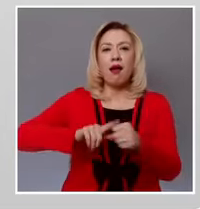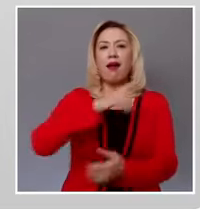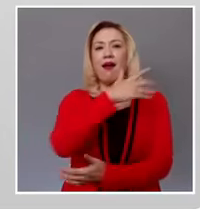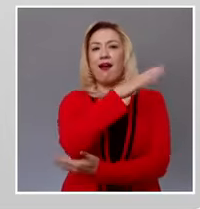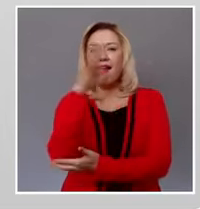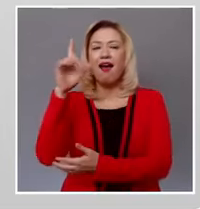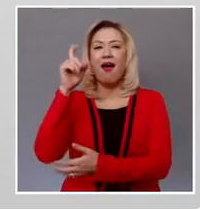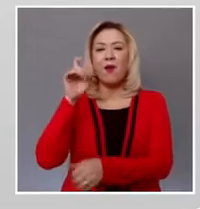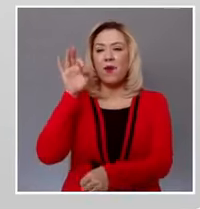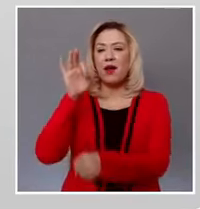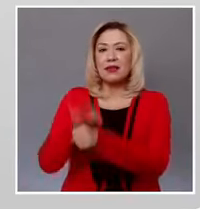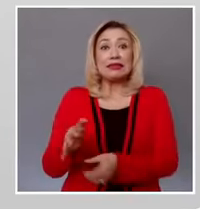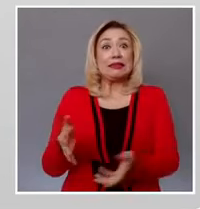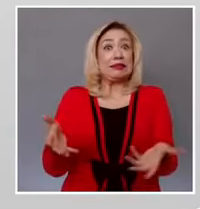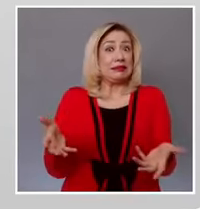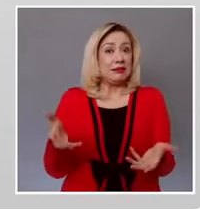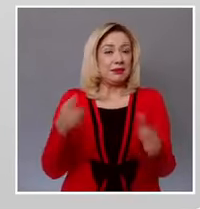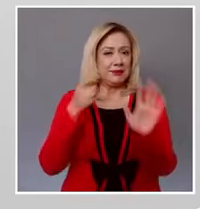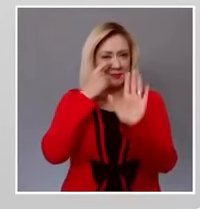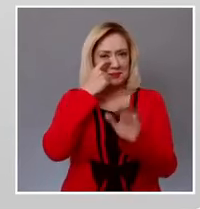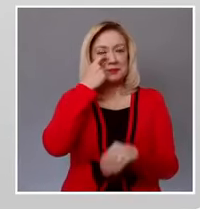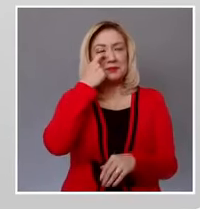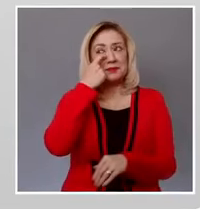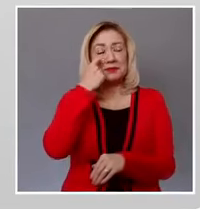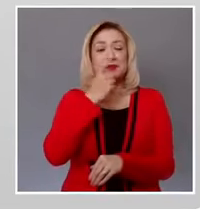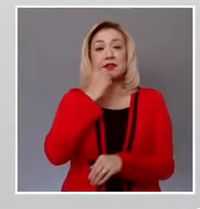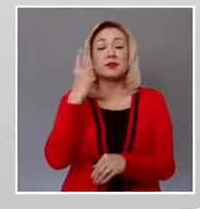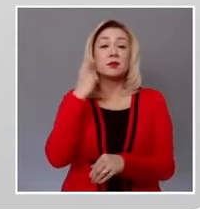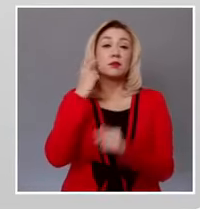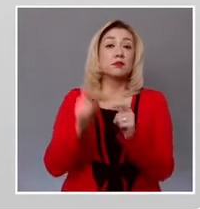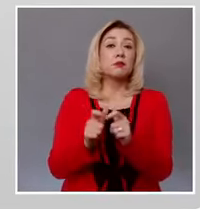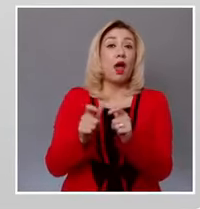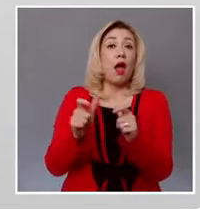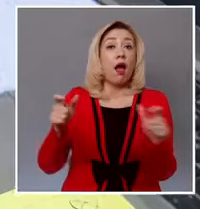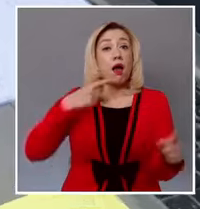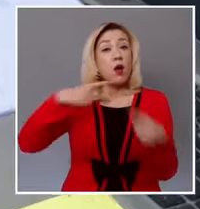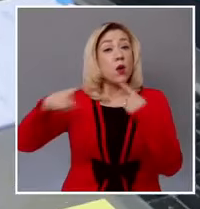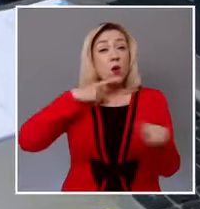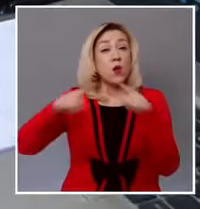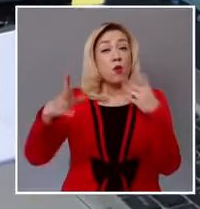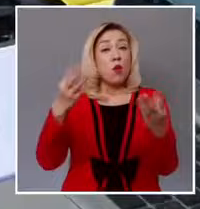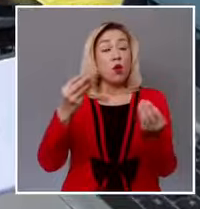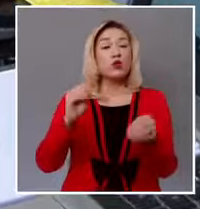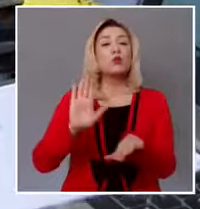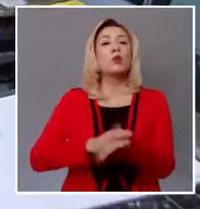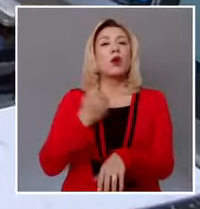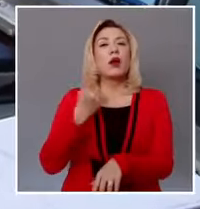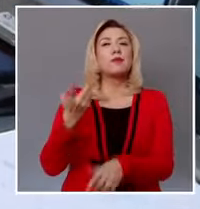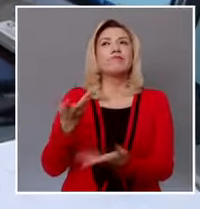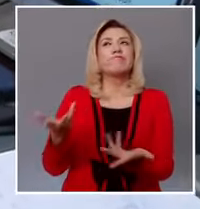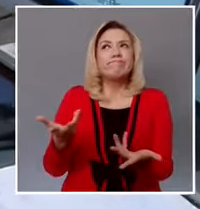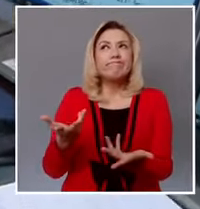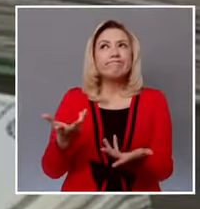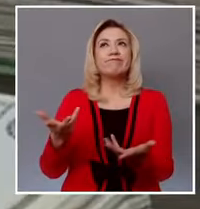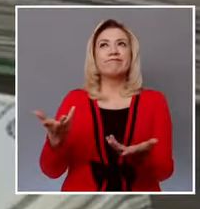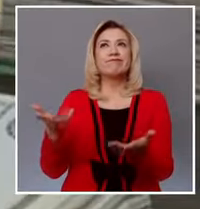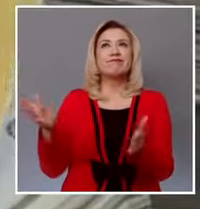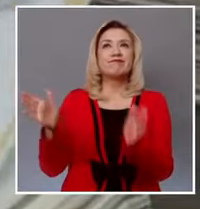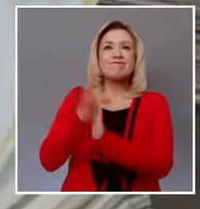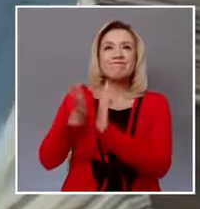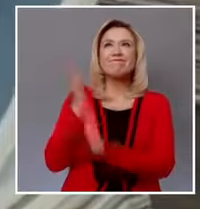Juzgadores federales advirtieron de un incremento de litigios en materia de medio ambiente en México, No obstante, también se ha puesto en evidencia